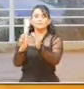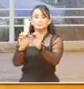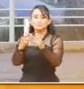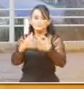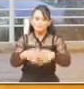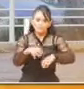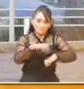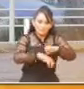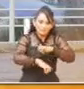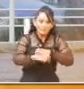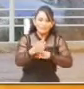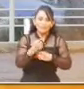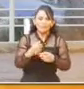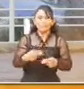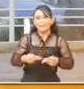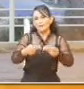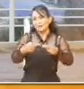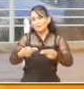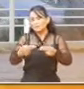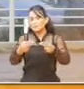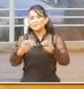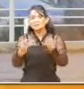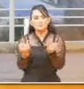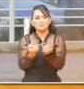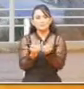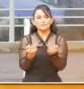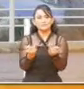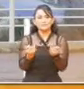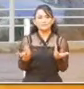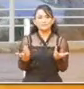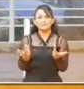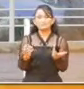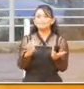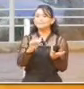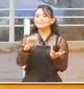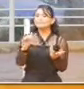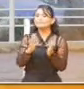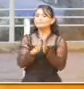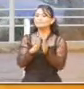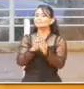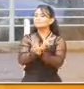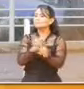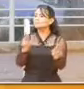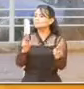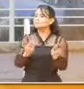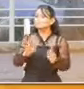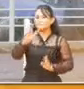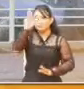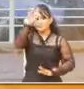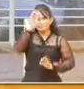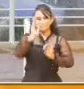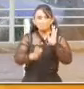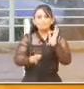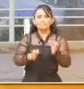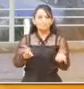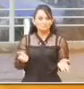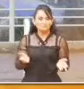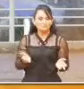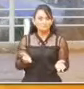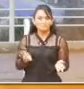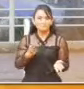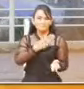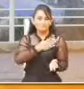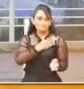empresas, iniciativa privada, y bueno, pues el llamado es que toda la sociedad adoptemos estas medidas. Pues